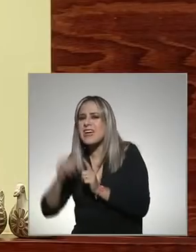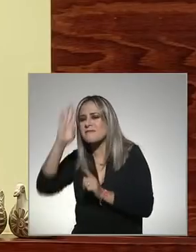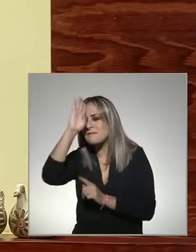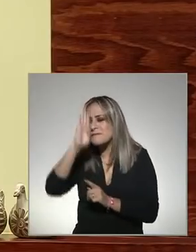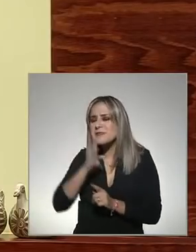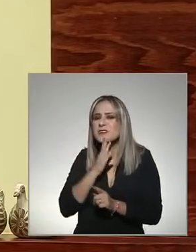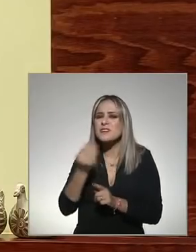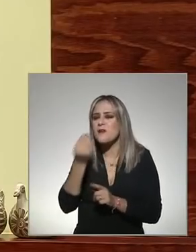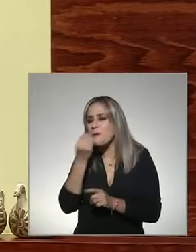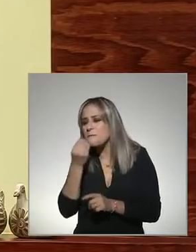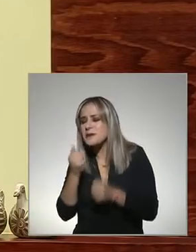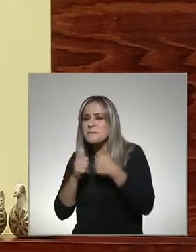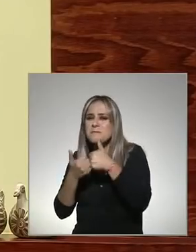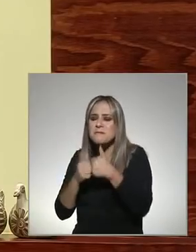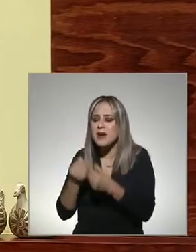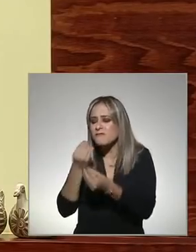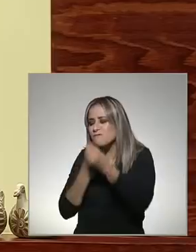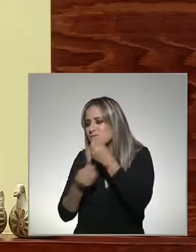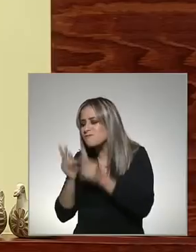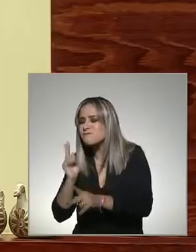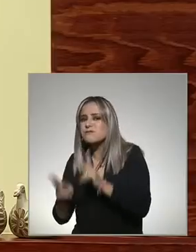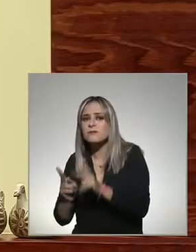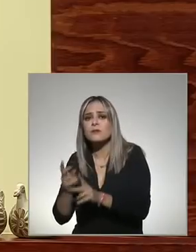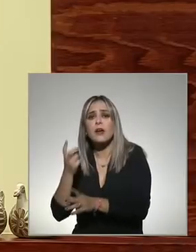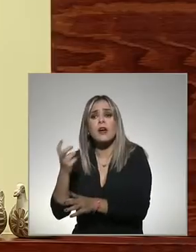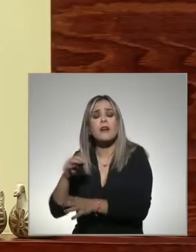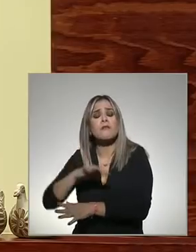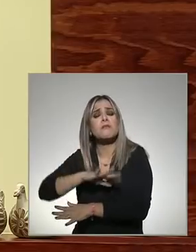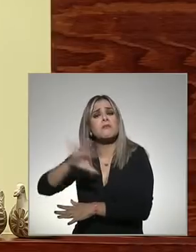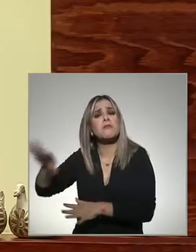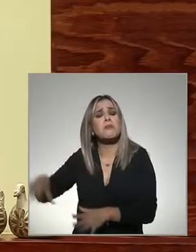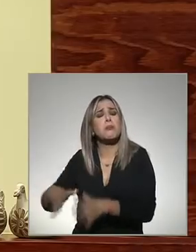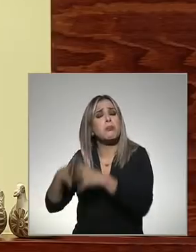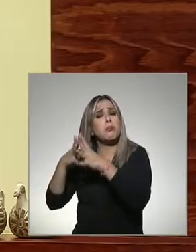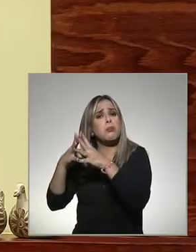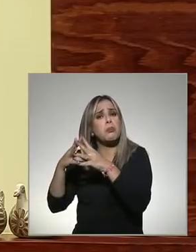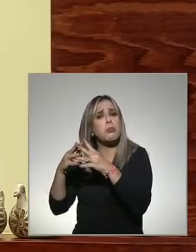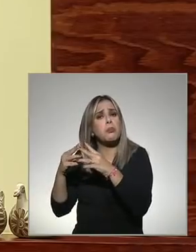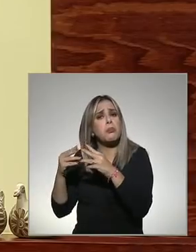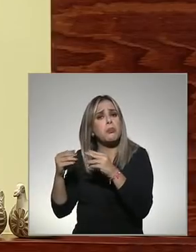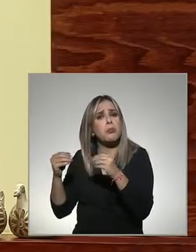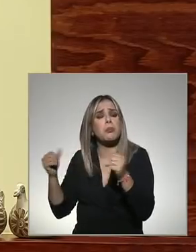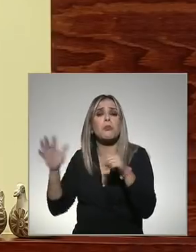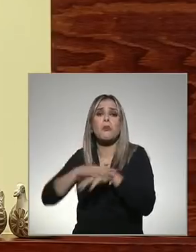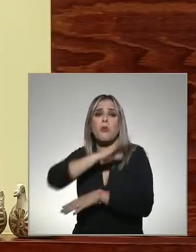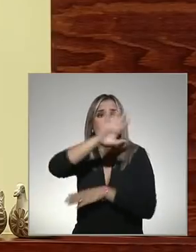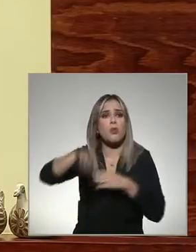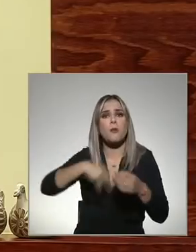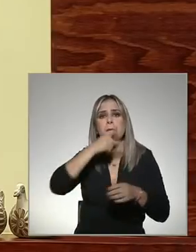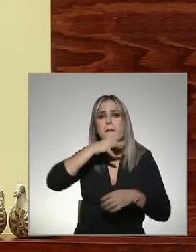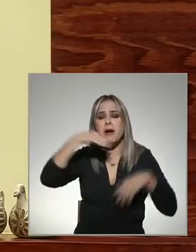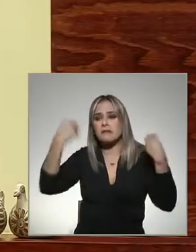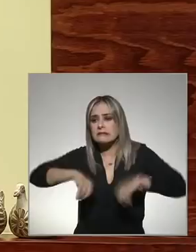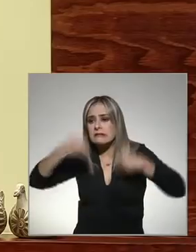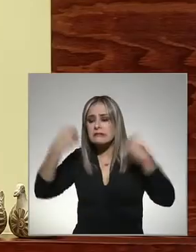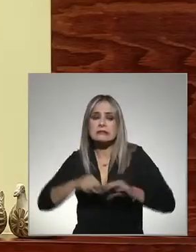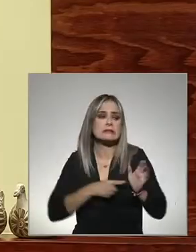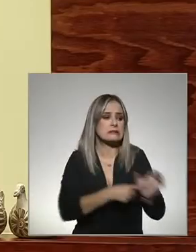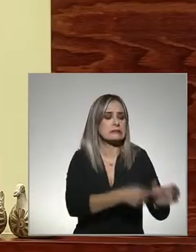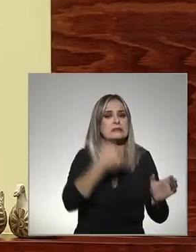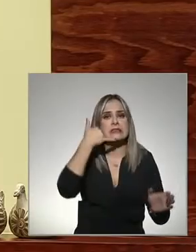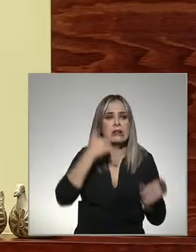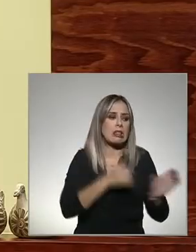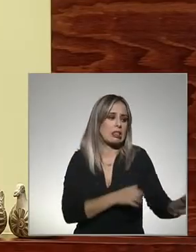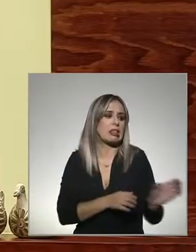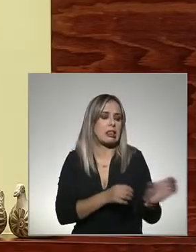pan dulce y chocolate? Mucho de eso se ha desvanecido entre las ajetreadas agendas de los padres y la necesidad